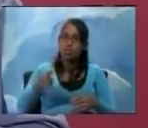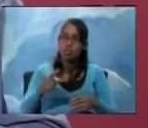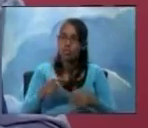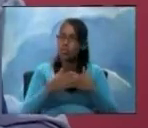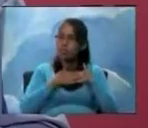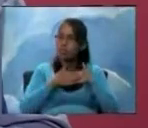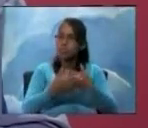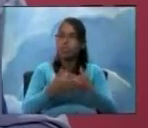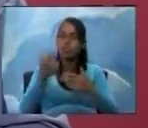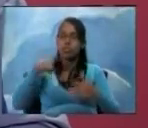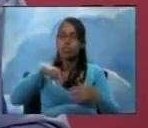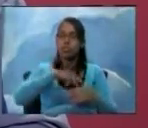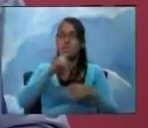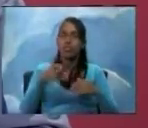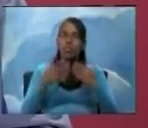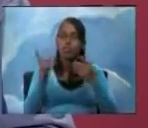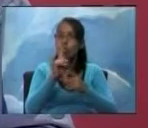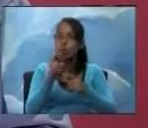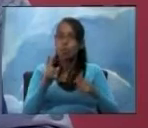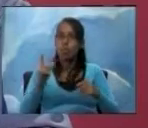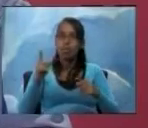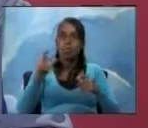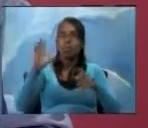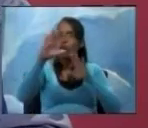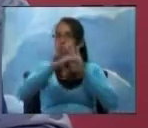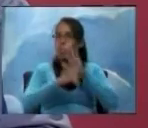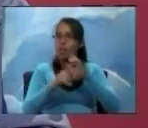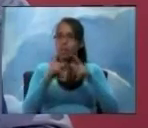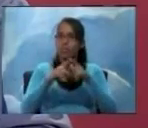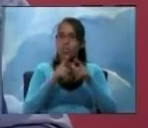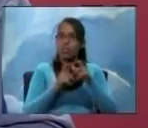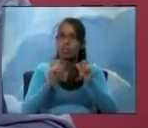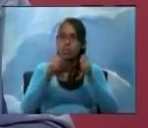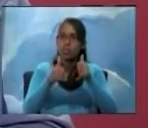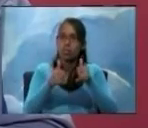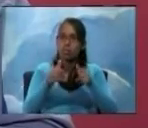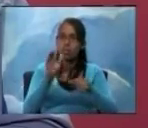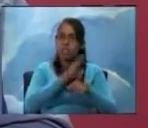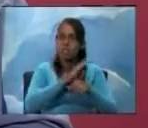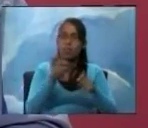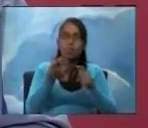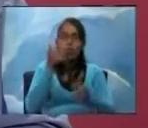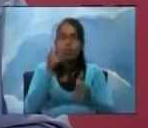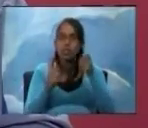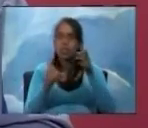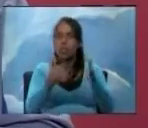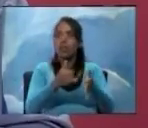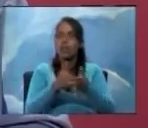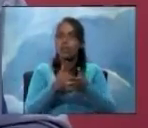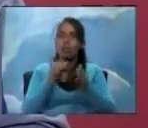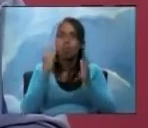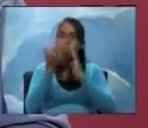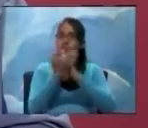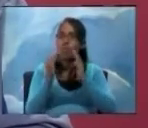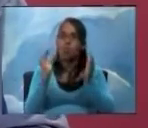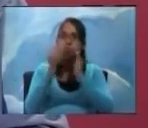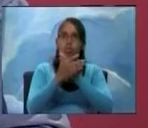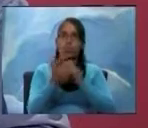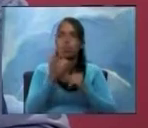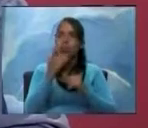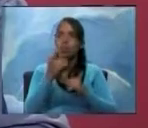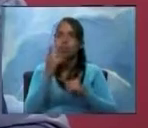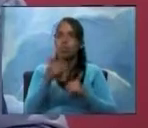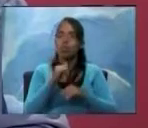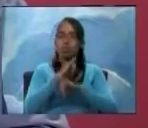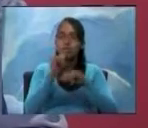para nosotros, de dar, de no robar. Empezamos a recoger una finanza de lo poco que ganaba, guardaba algo. Cuando